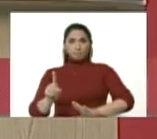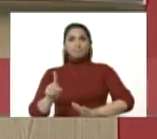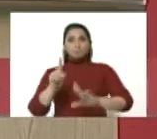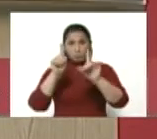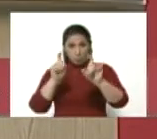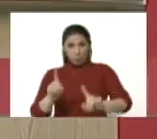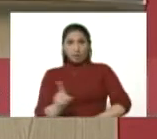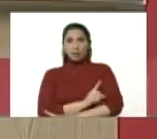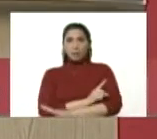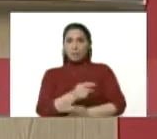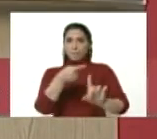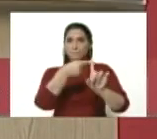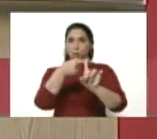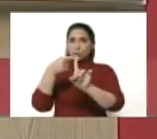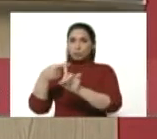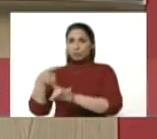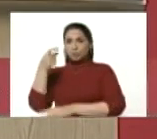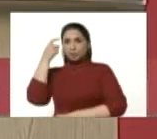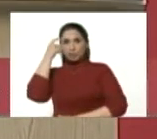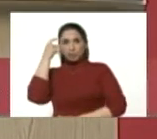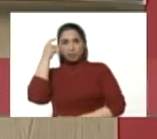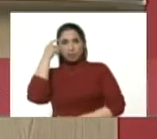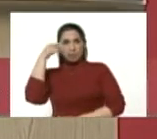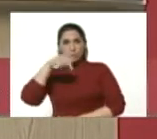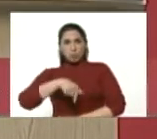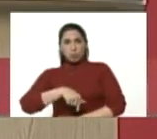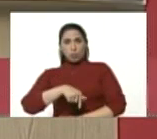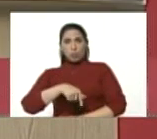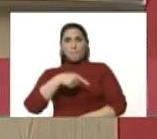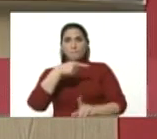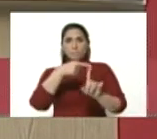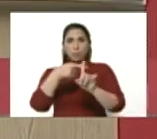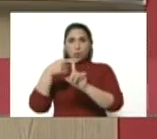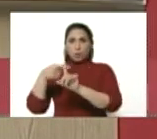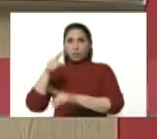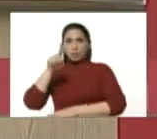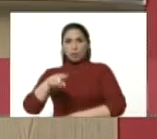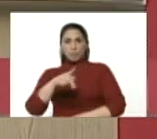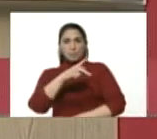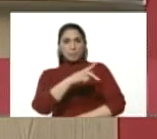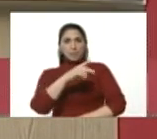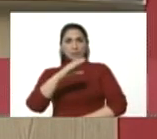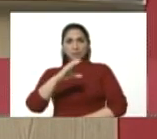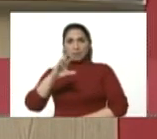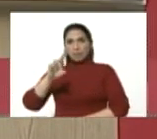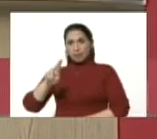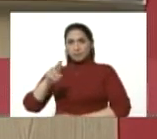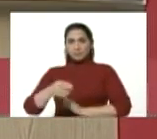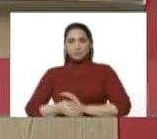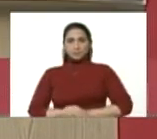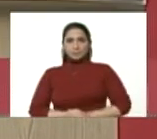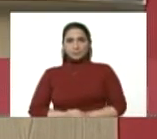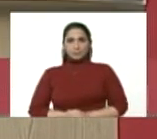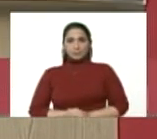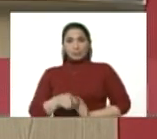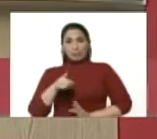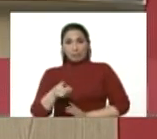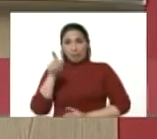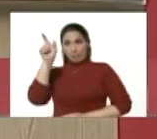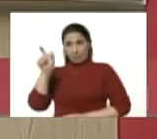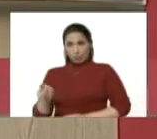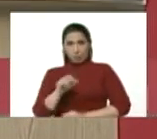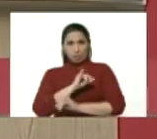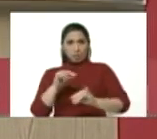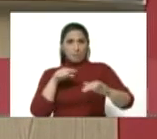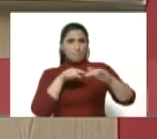dieron positivo, y el día de hoy dio positivo también a la prueba molecular. Este paciente está